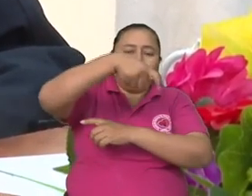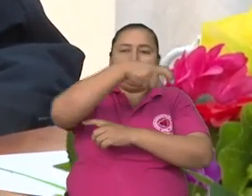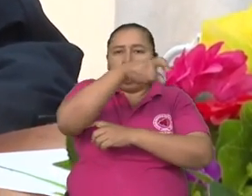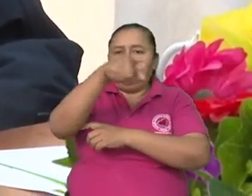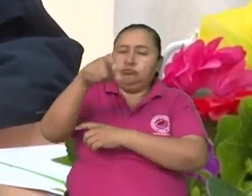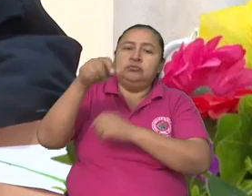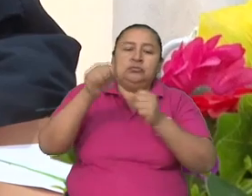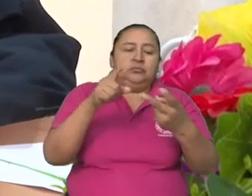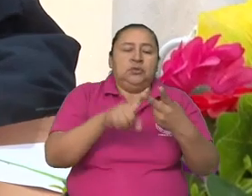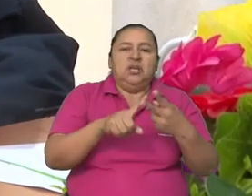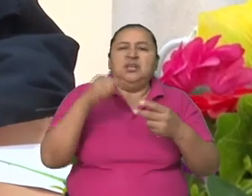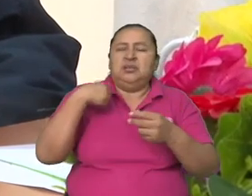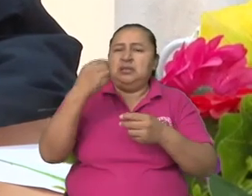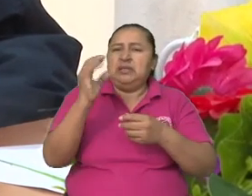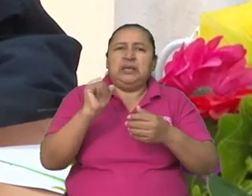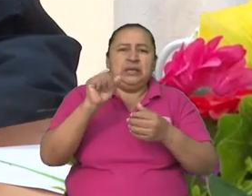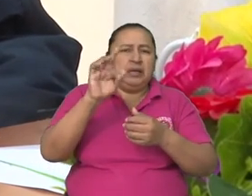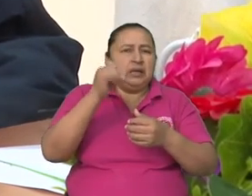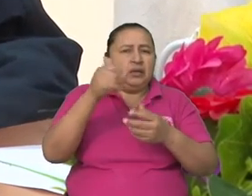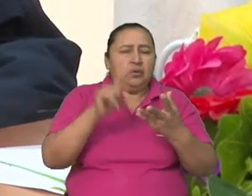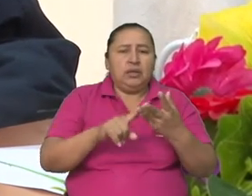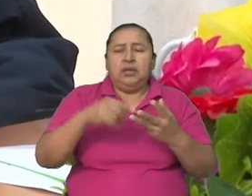a comprar los que es cargadores frontales, los RTG,